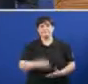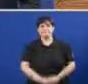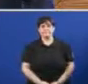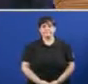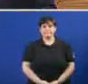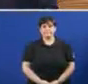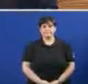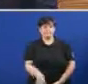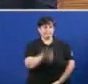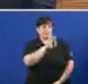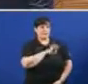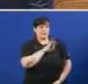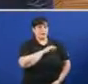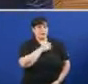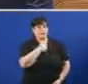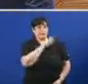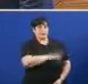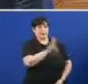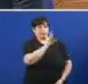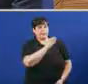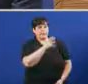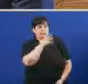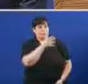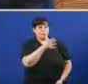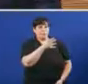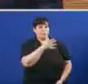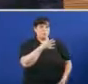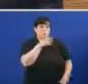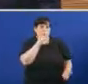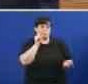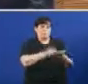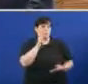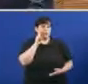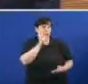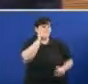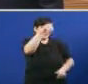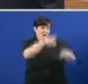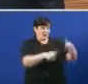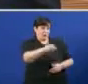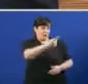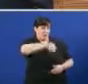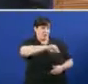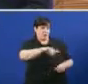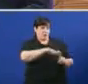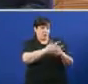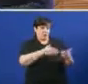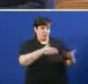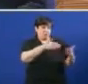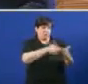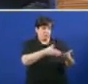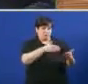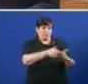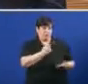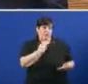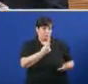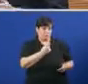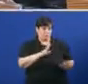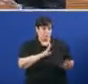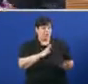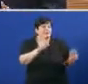Señoría, comprendo as dificultades que están a pasar desde o punto de vista electoral, pero de isto non estamos falando aquí. Do que estamos